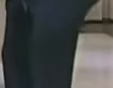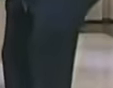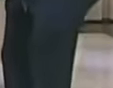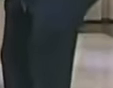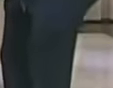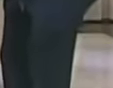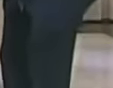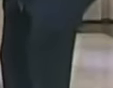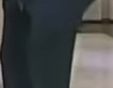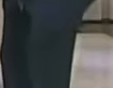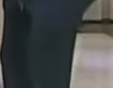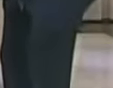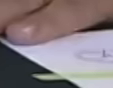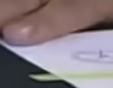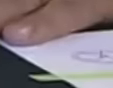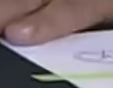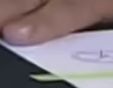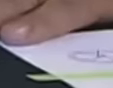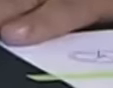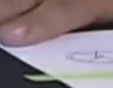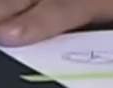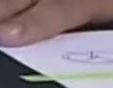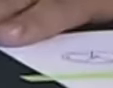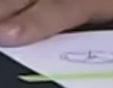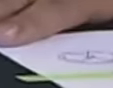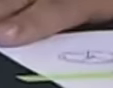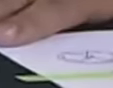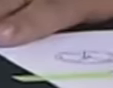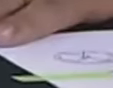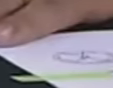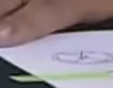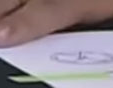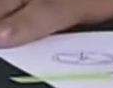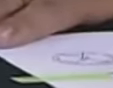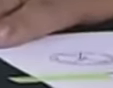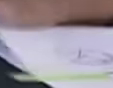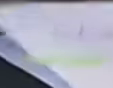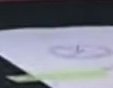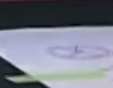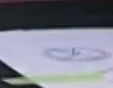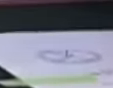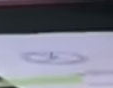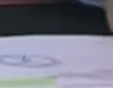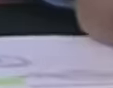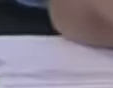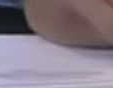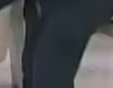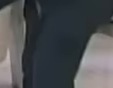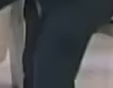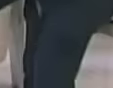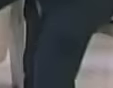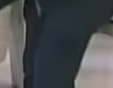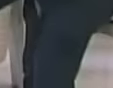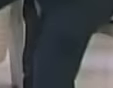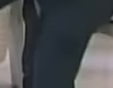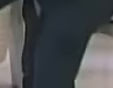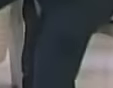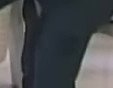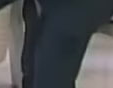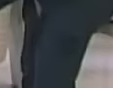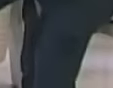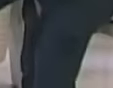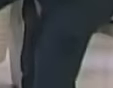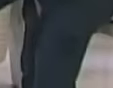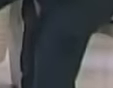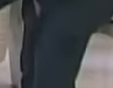relaciones comerciales se impulsan en esta oportunidad entre el país caribeño y Venezuela a través de Petróleos de Venezuela y las empresas con licencias de la